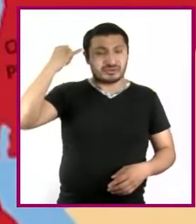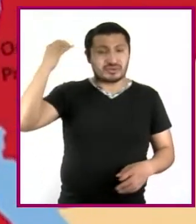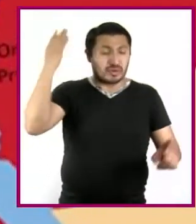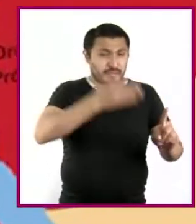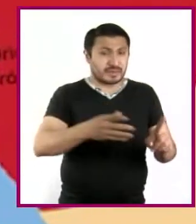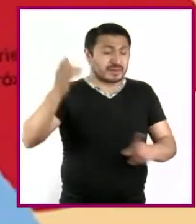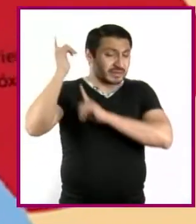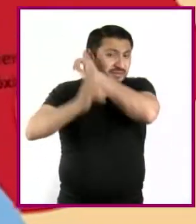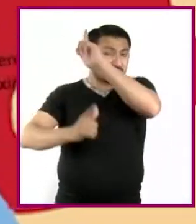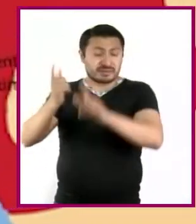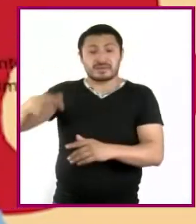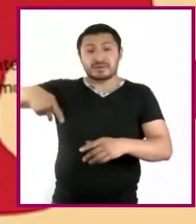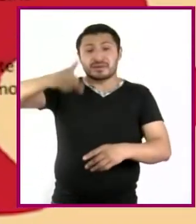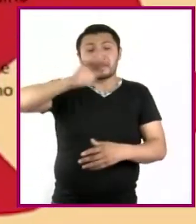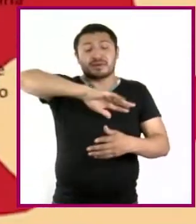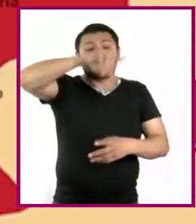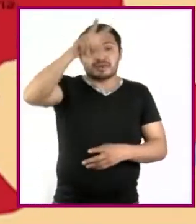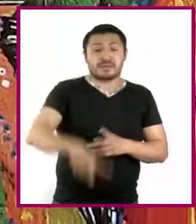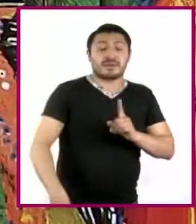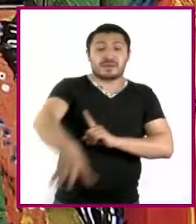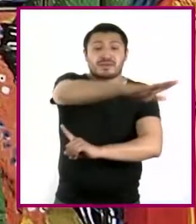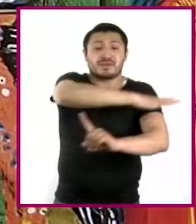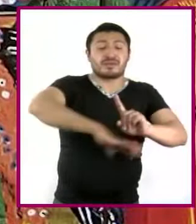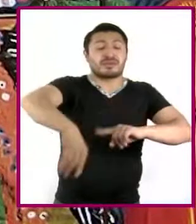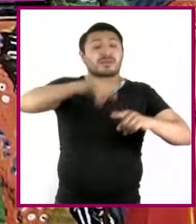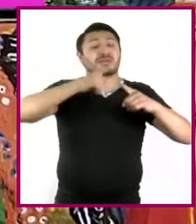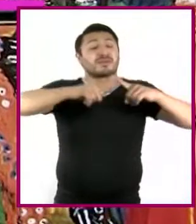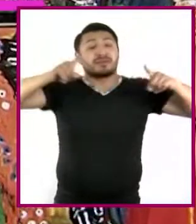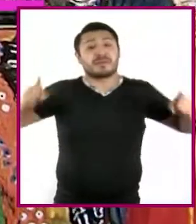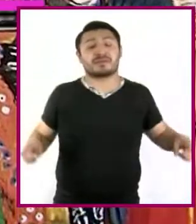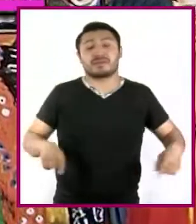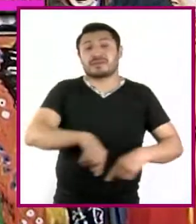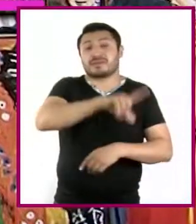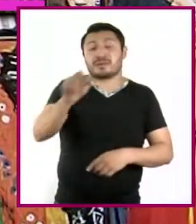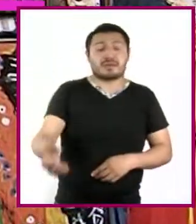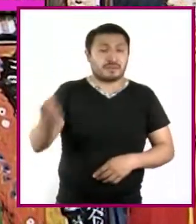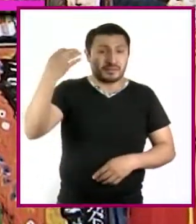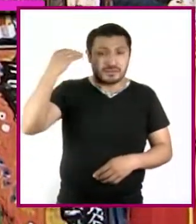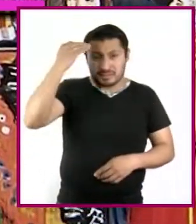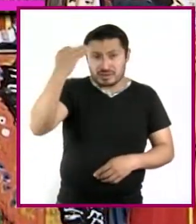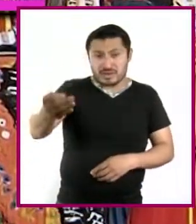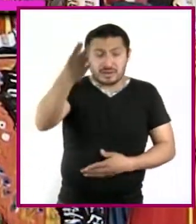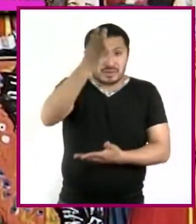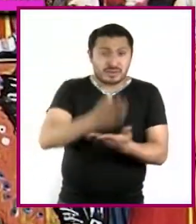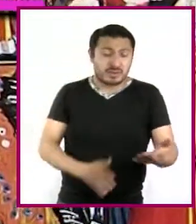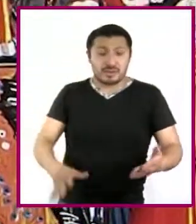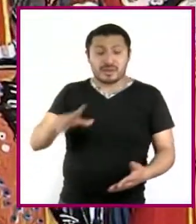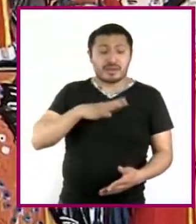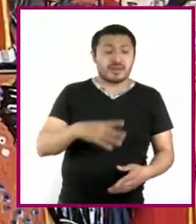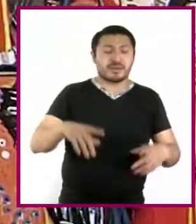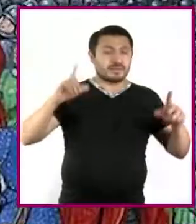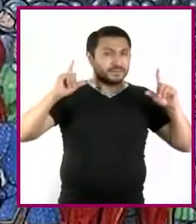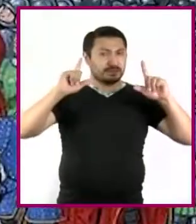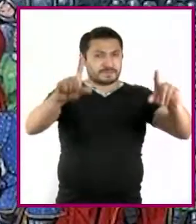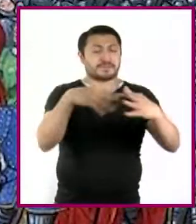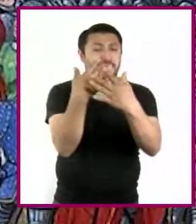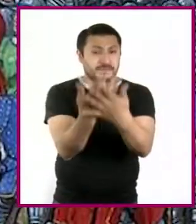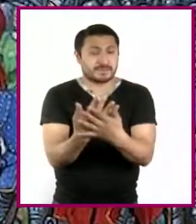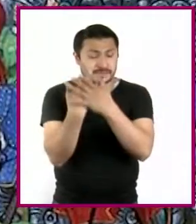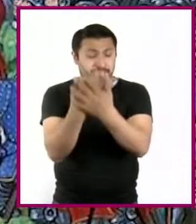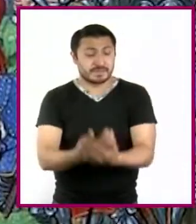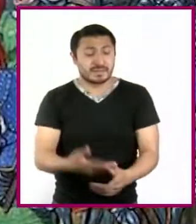con una realidad más amplia. Después, en la Edad Media, tuvo lugar un paréntesis.